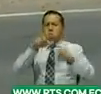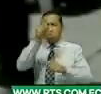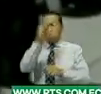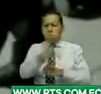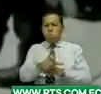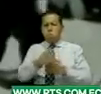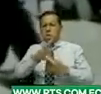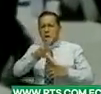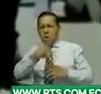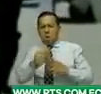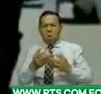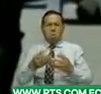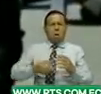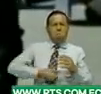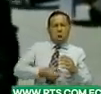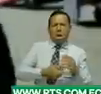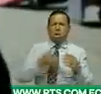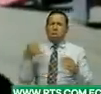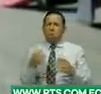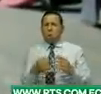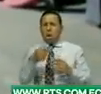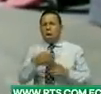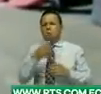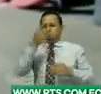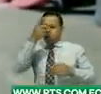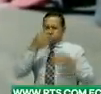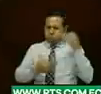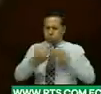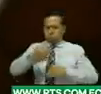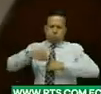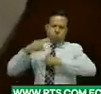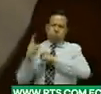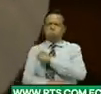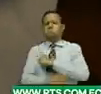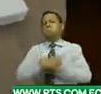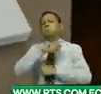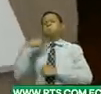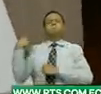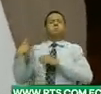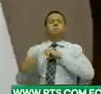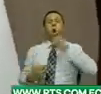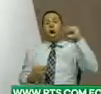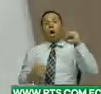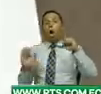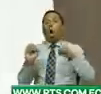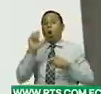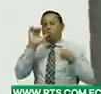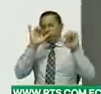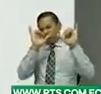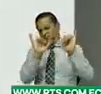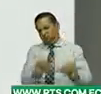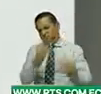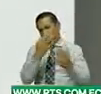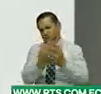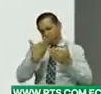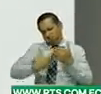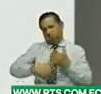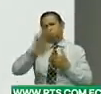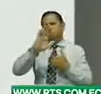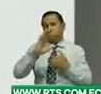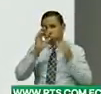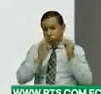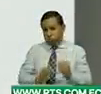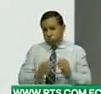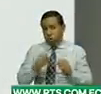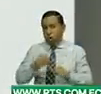cometido determinados delitos. Pero ¿qué tan viable sería? Empecemos analizando el artículo 66, numeral 1 de la Constitución